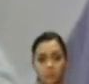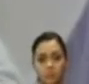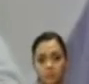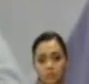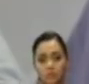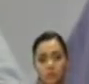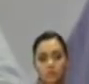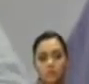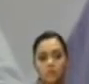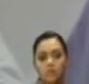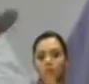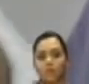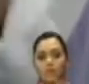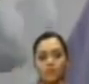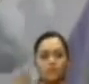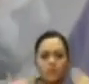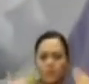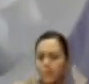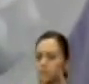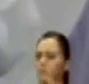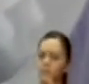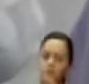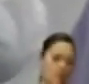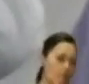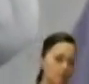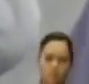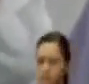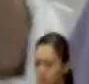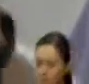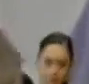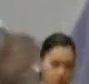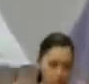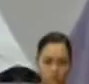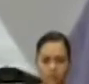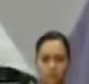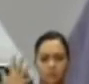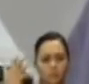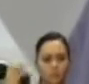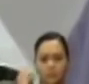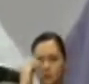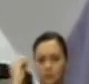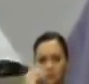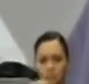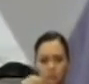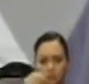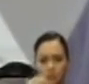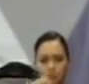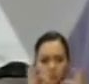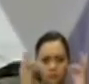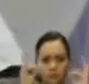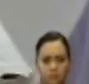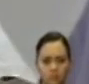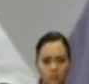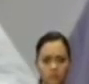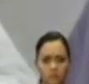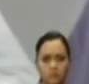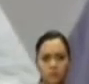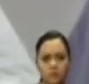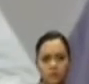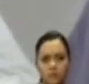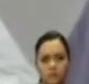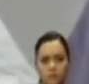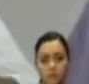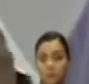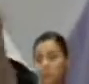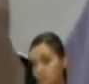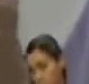ejemplo, Guayaquil, ejemplo de ejecutividad, porque solo 15% del presupuesto es para gasto corriente. Sepa usted que